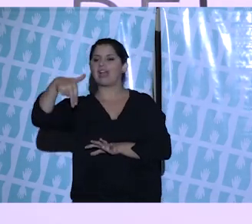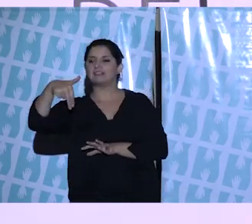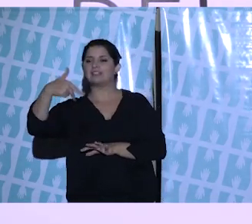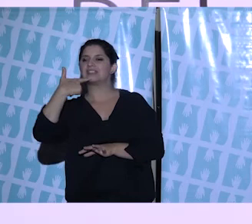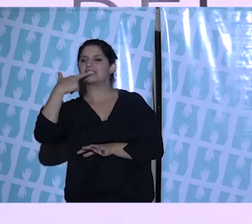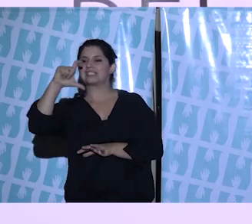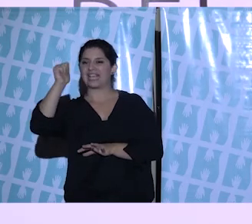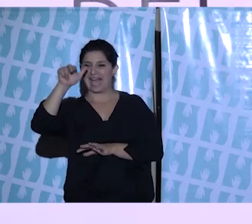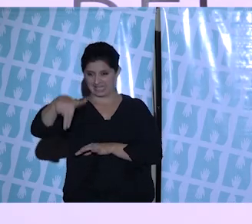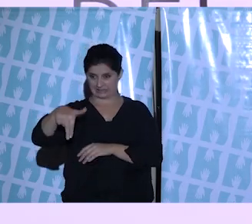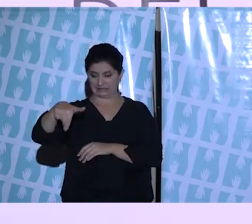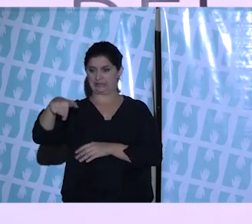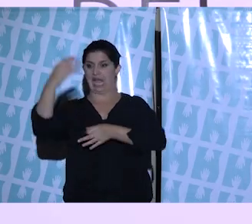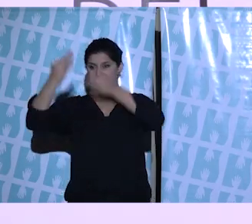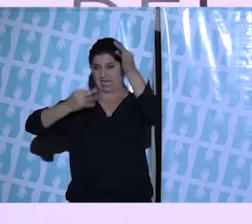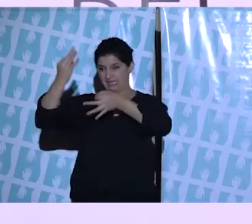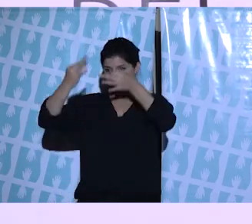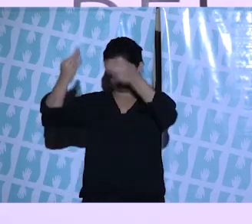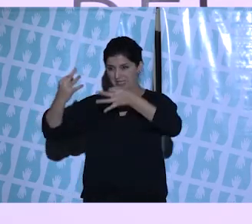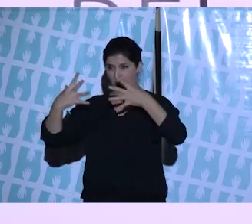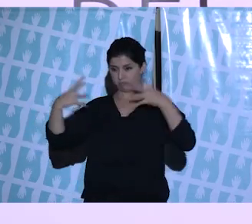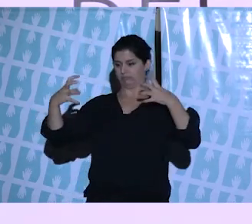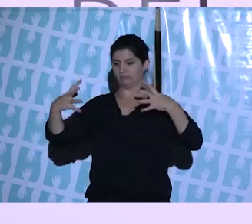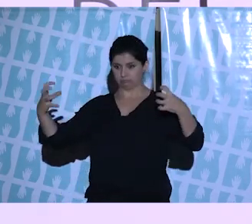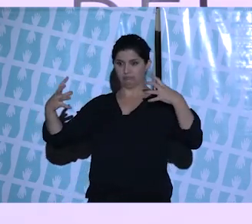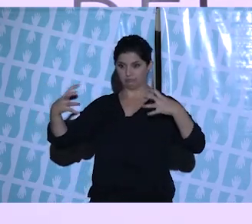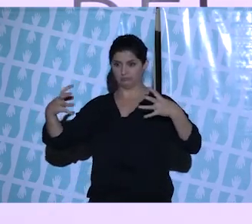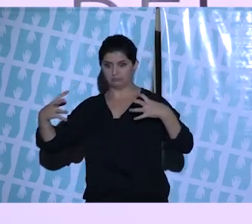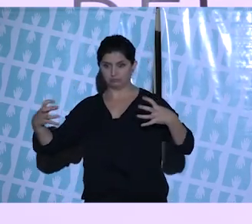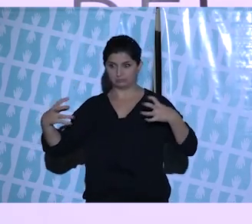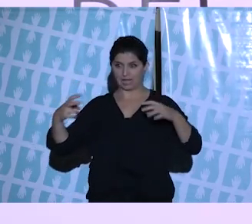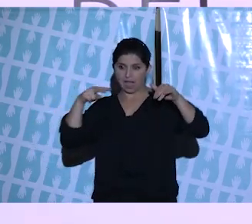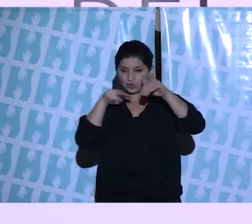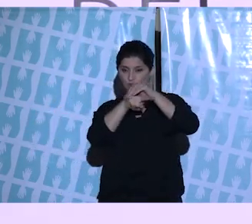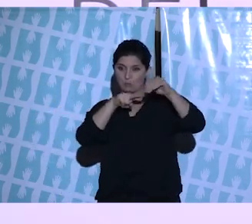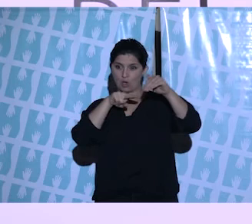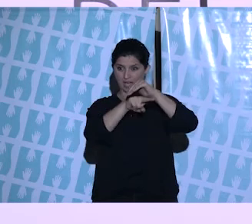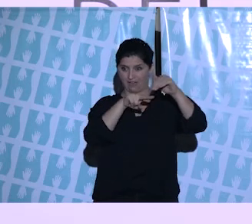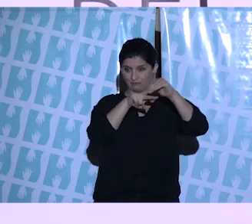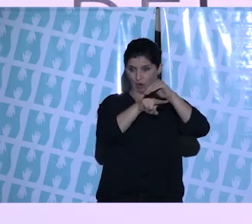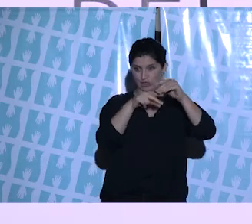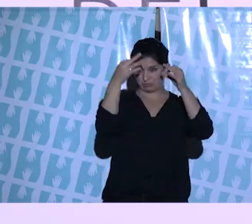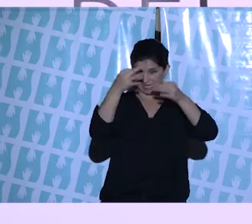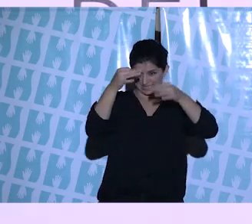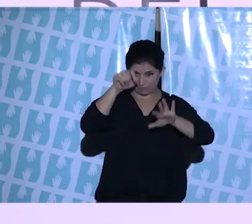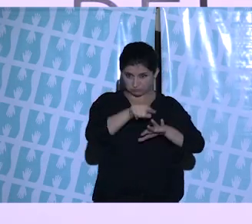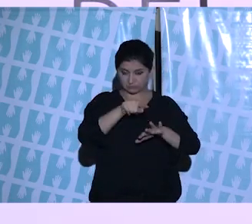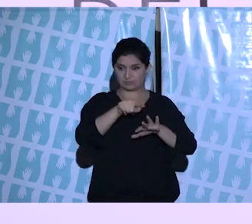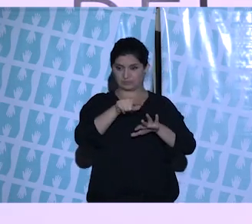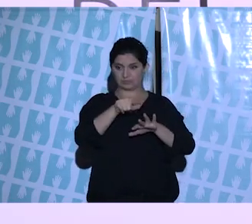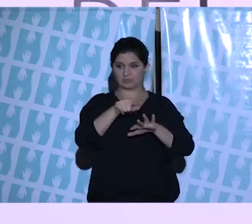de estudios. Esto se hace con un tomógrafo PET, esto se hace con un SPECT, que es un